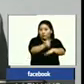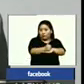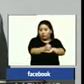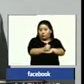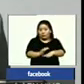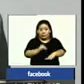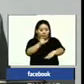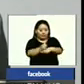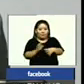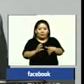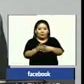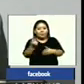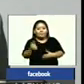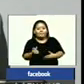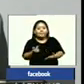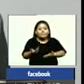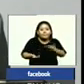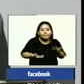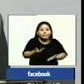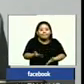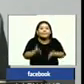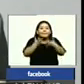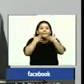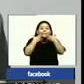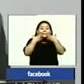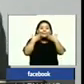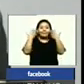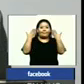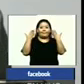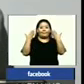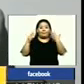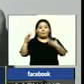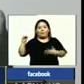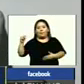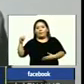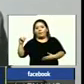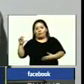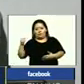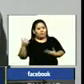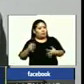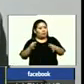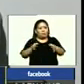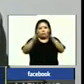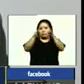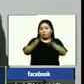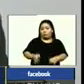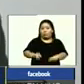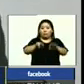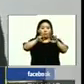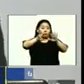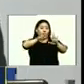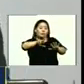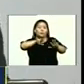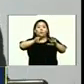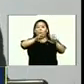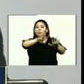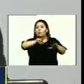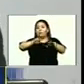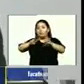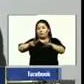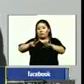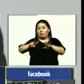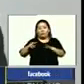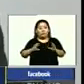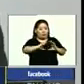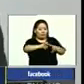voluntariado de Sonrisas Mágicas, se oficializaron 82 comités de humanización a